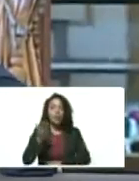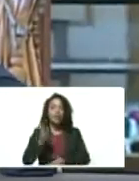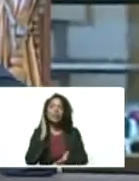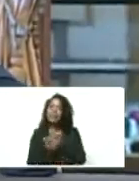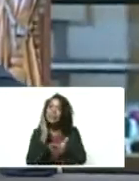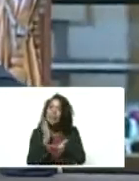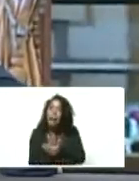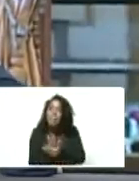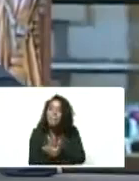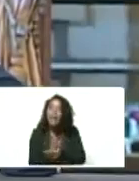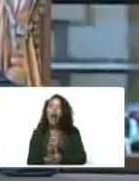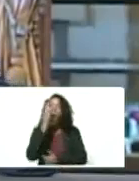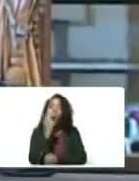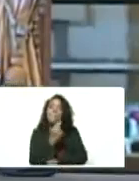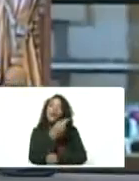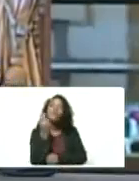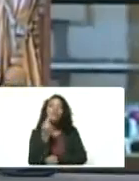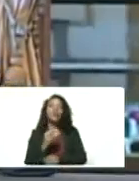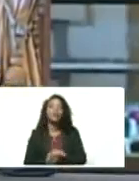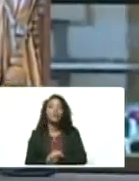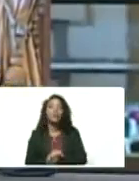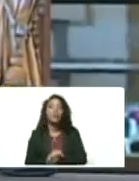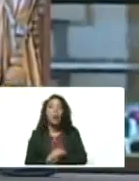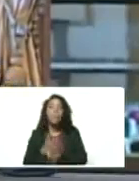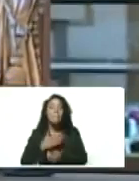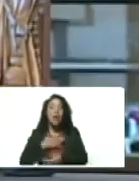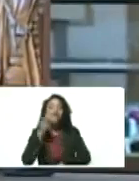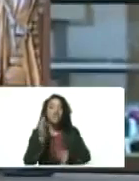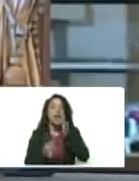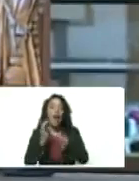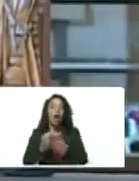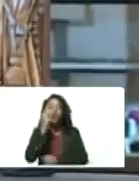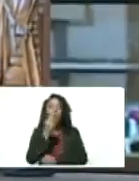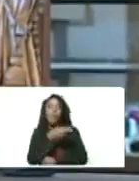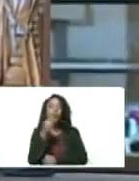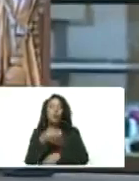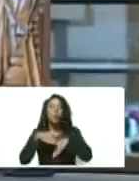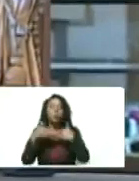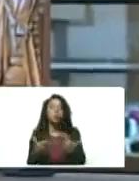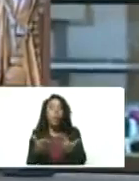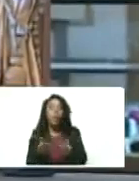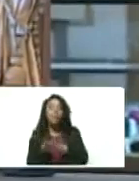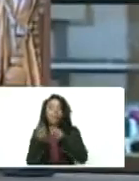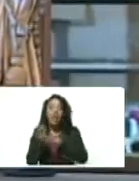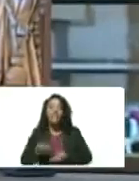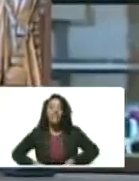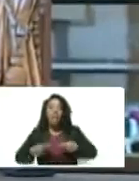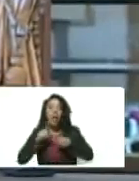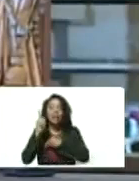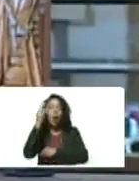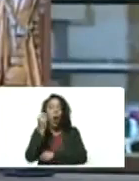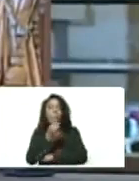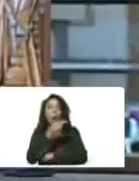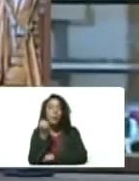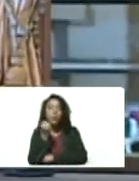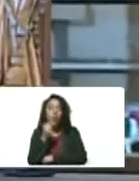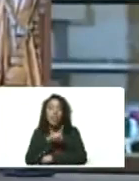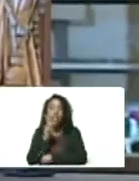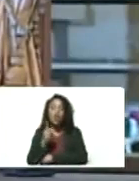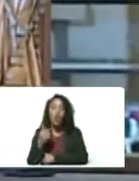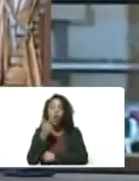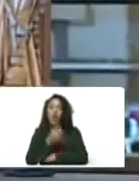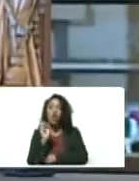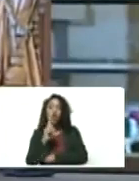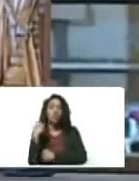estén comprometidos mi fiscalía está comprometida con darle vida a esa promesa y esto lo digo no